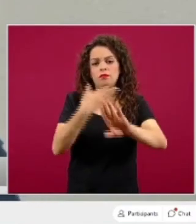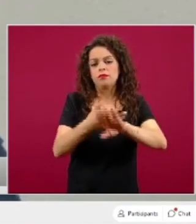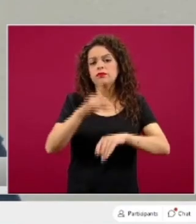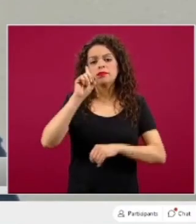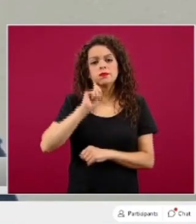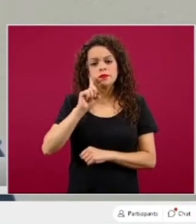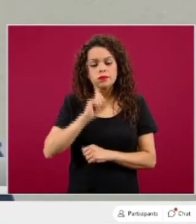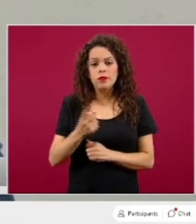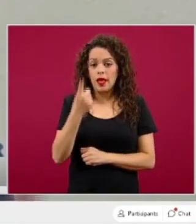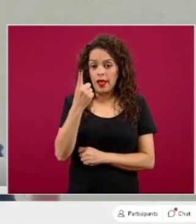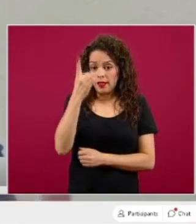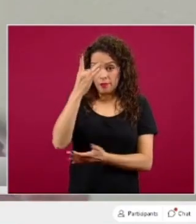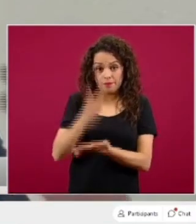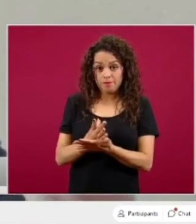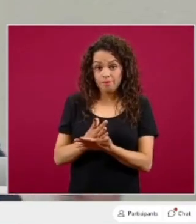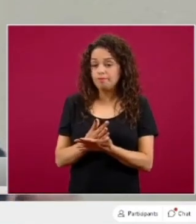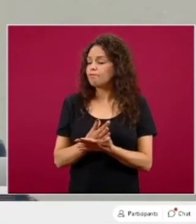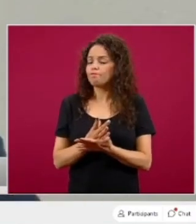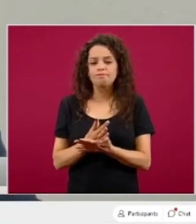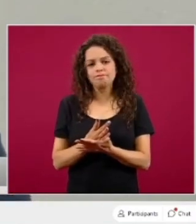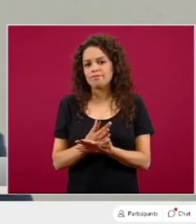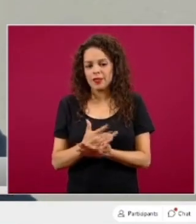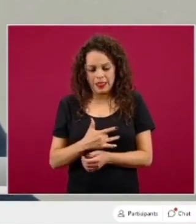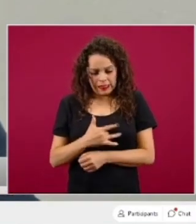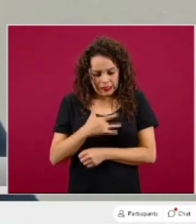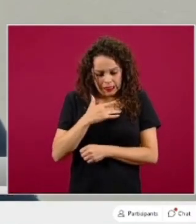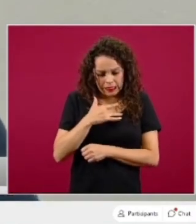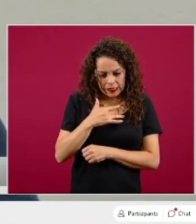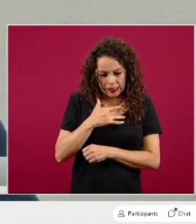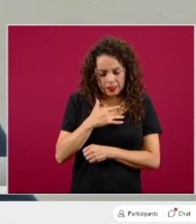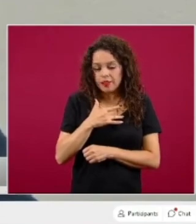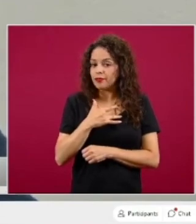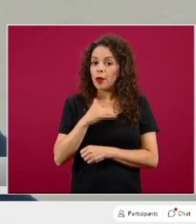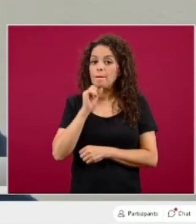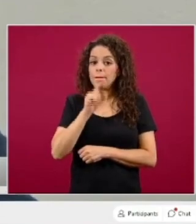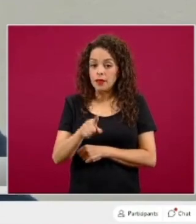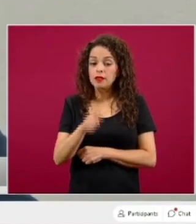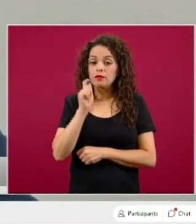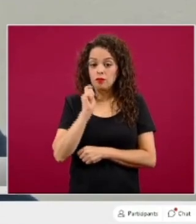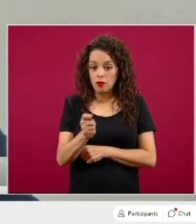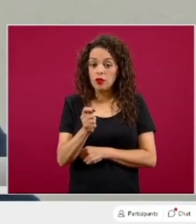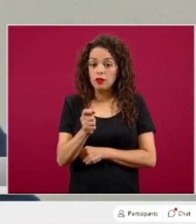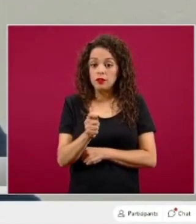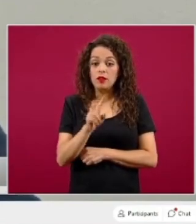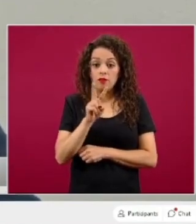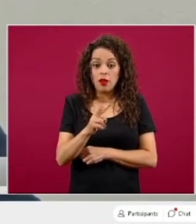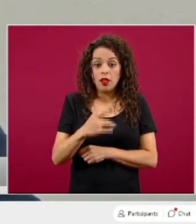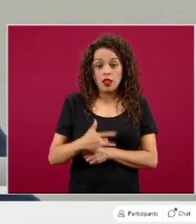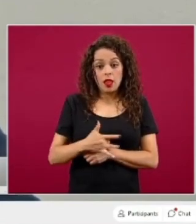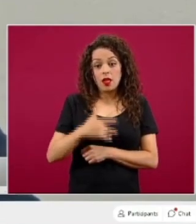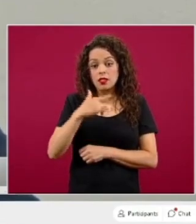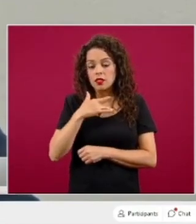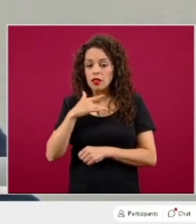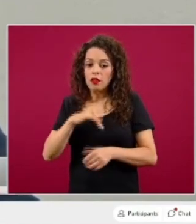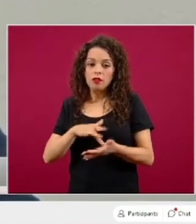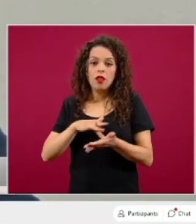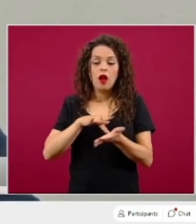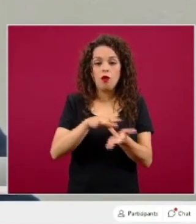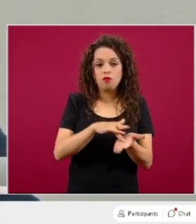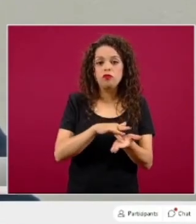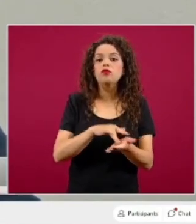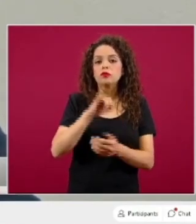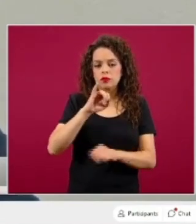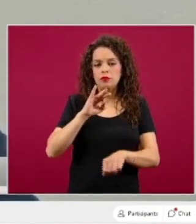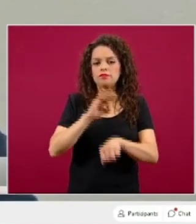no solamente empáticas, sino que compartimos ampliamente las posiciones y